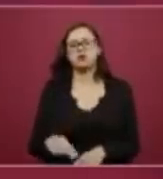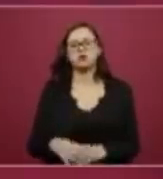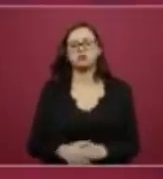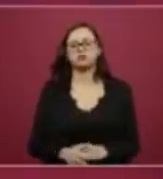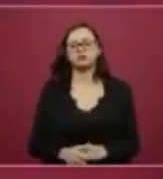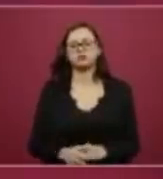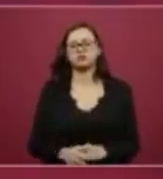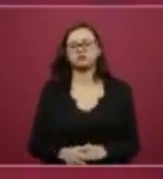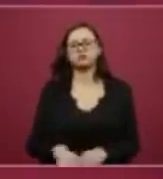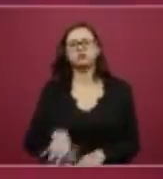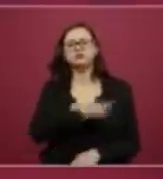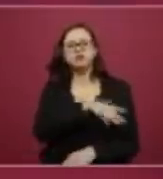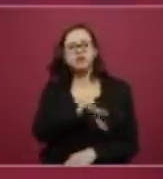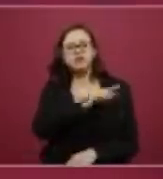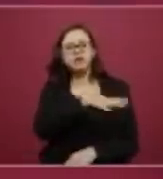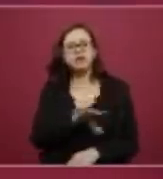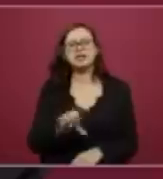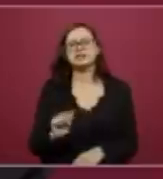el general Serrano